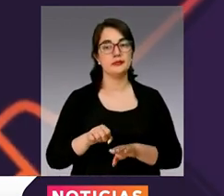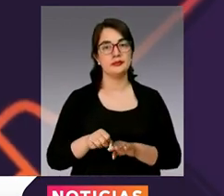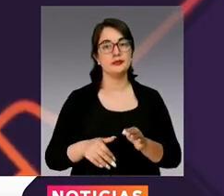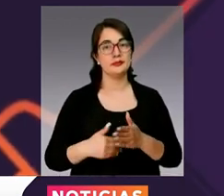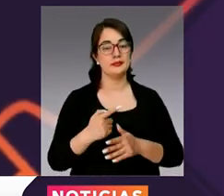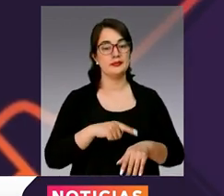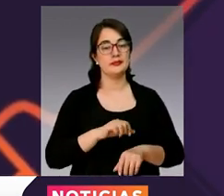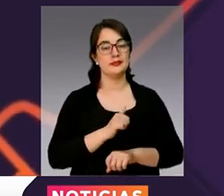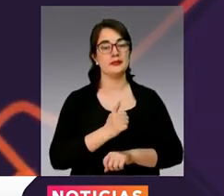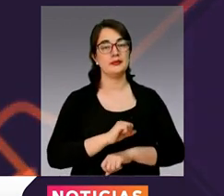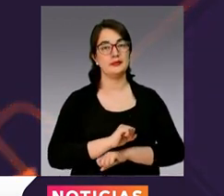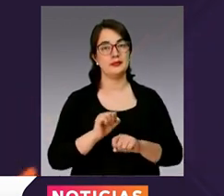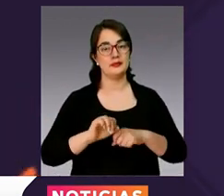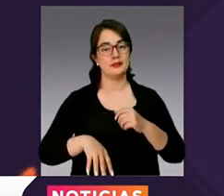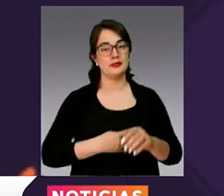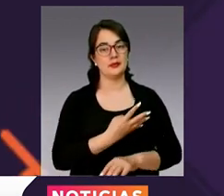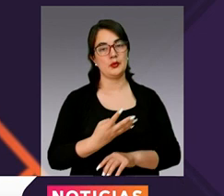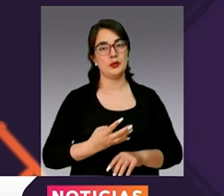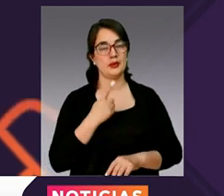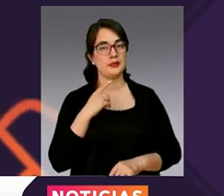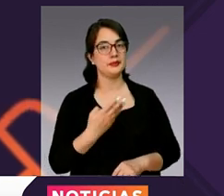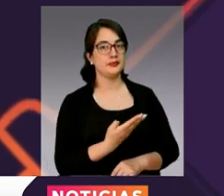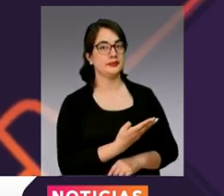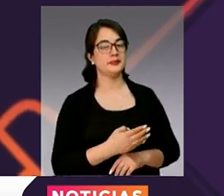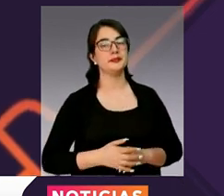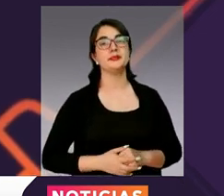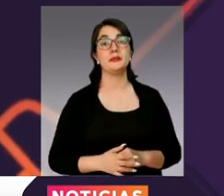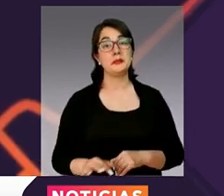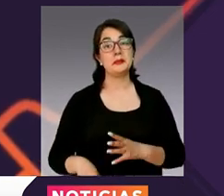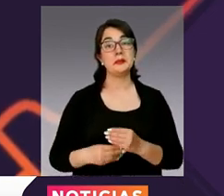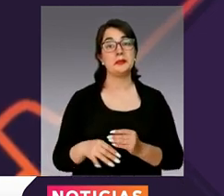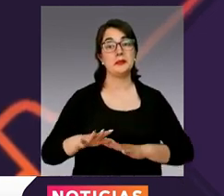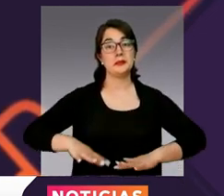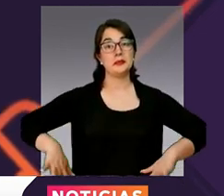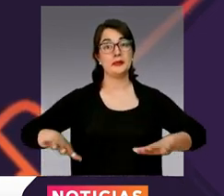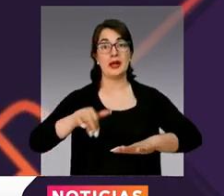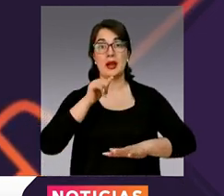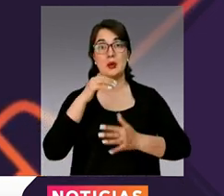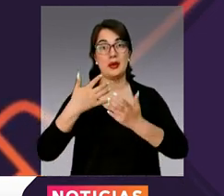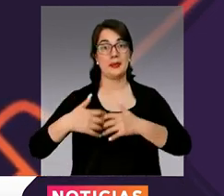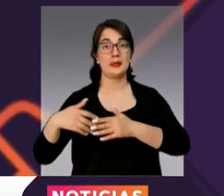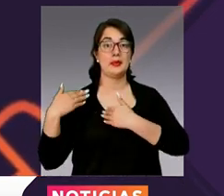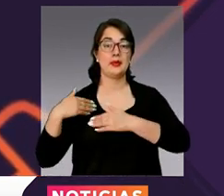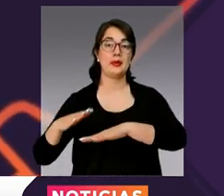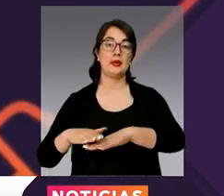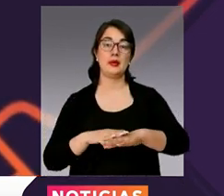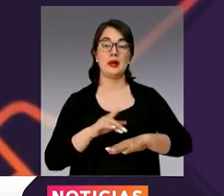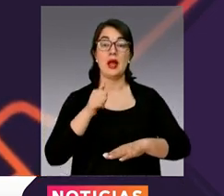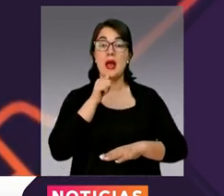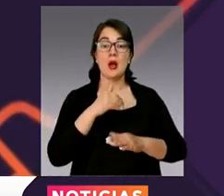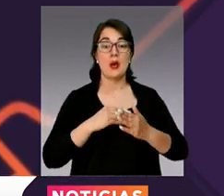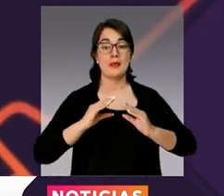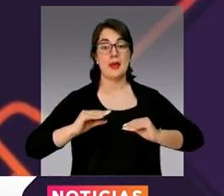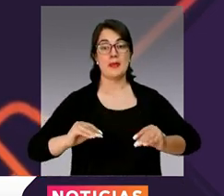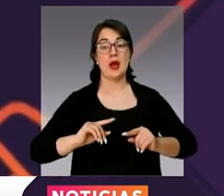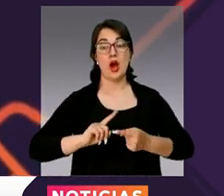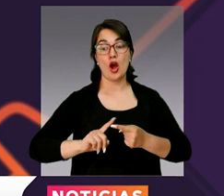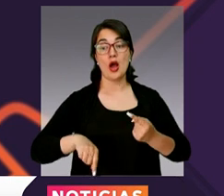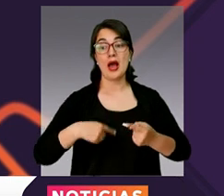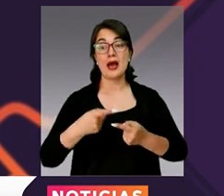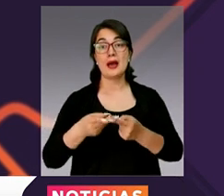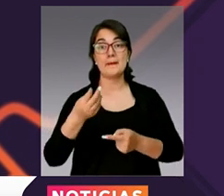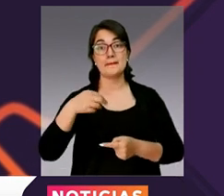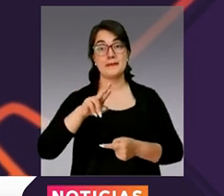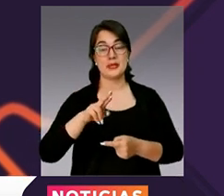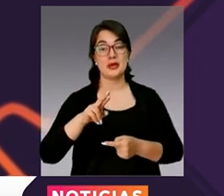y durante 4 horas. Adicional, el acueducto informó que los cortes de agua programados desde hoy hasta el miércoles 10 de marzo en